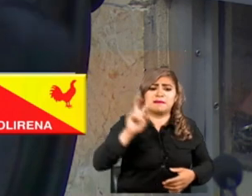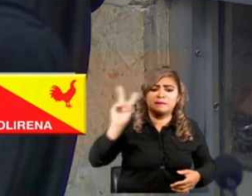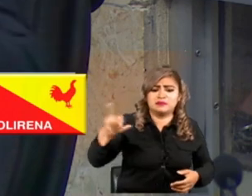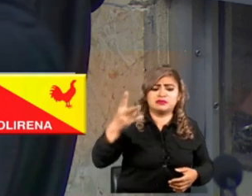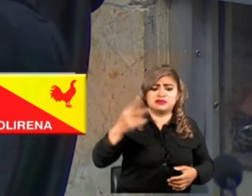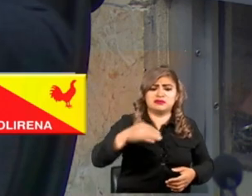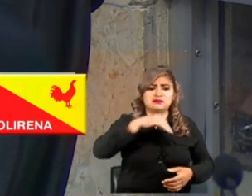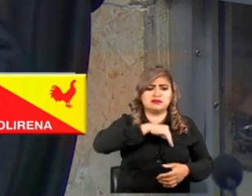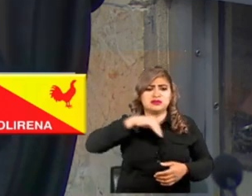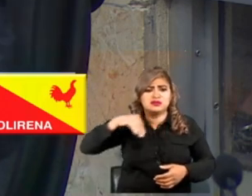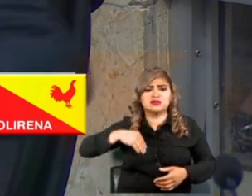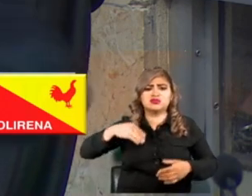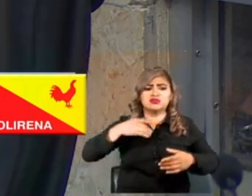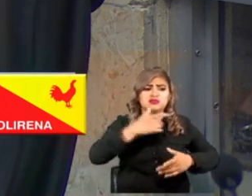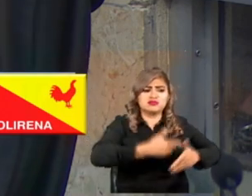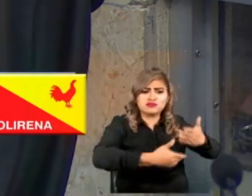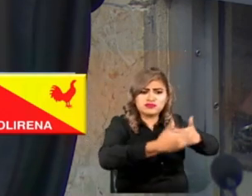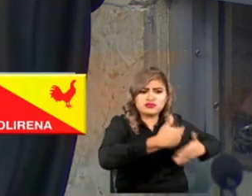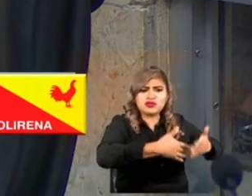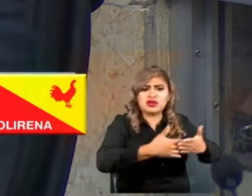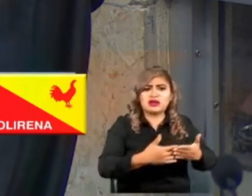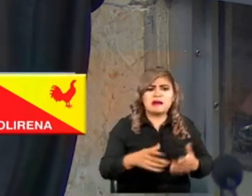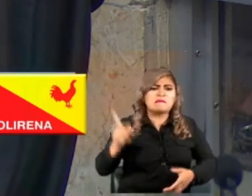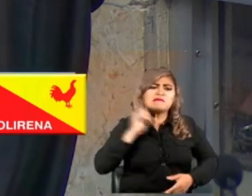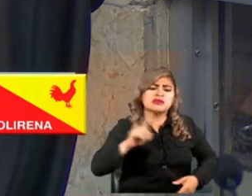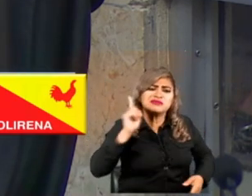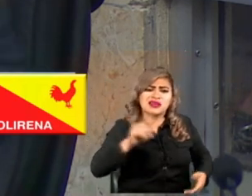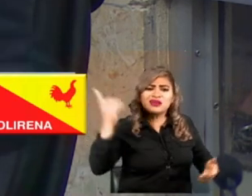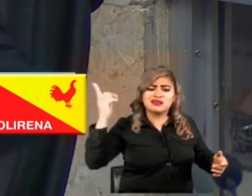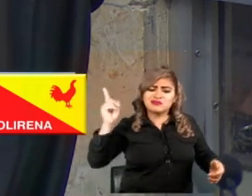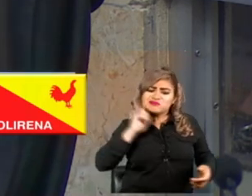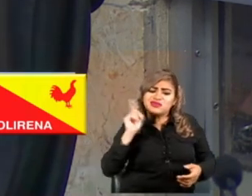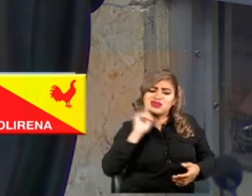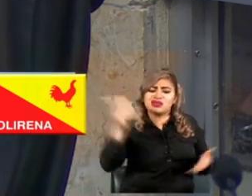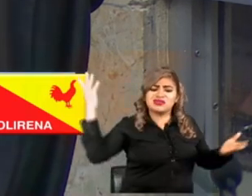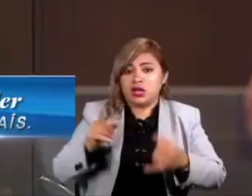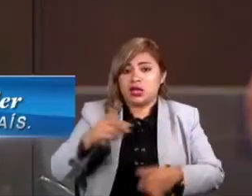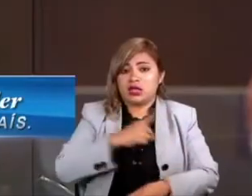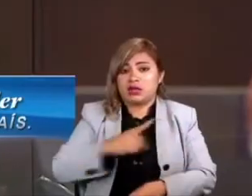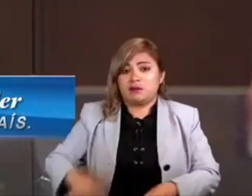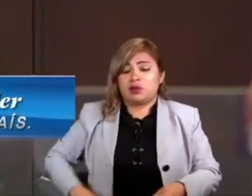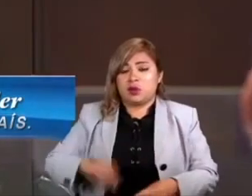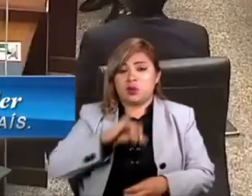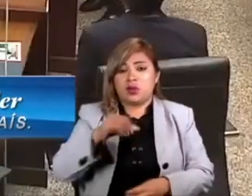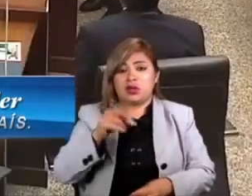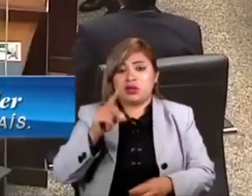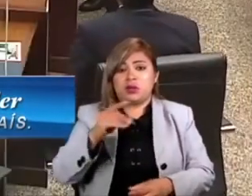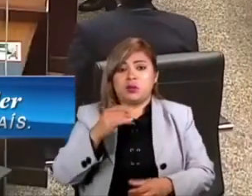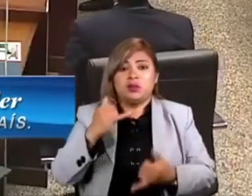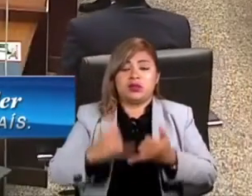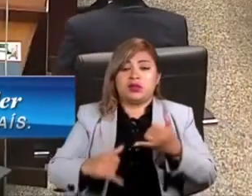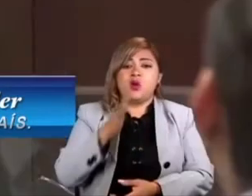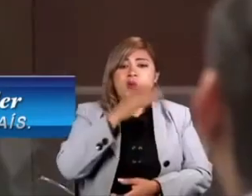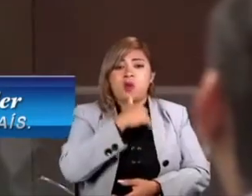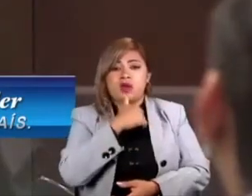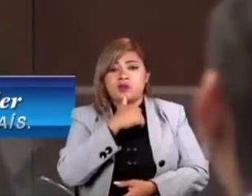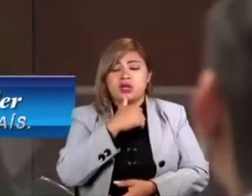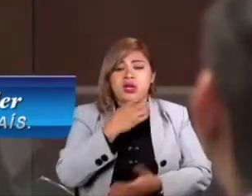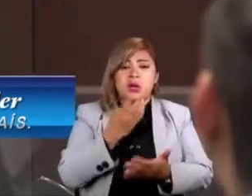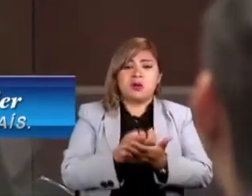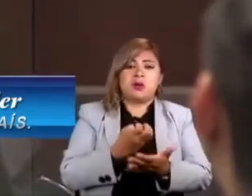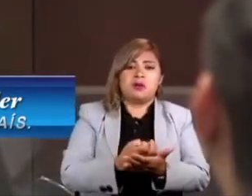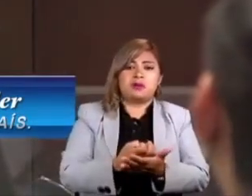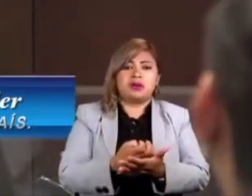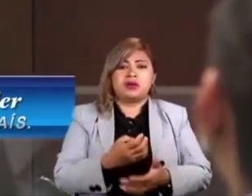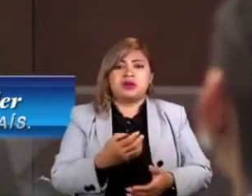viceministro de Infraestructura miente, miente y miente. Siempre están hablando de que sí, así que siempre